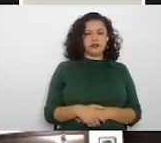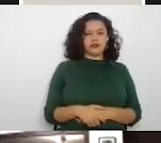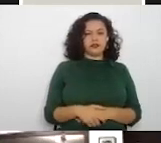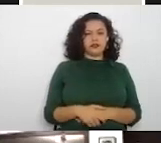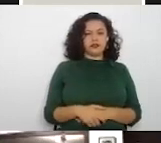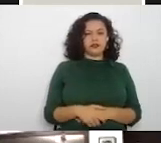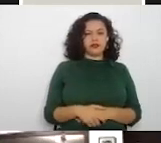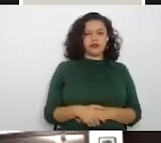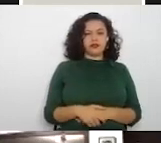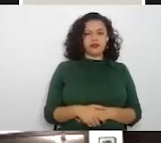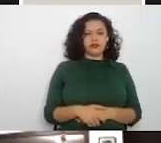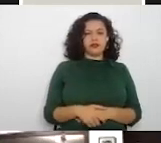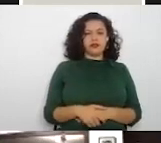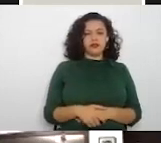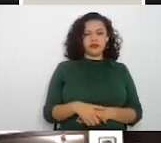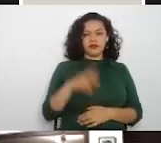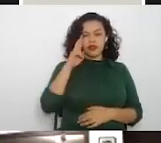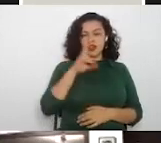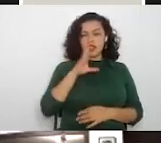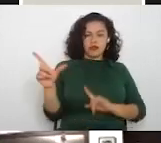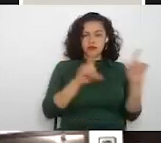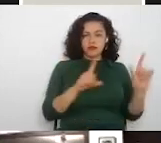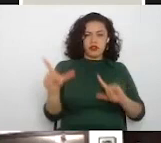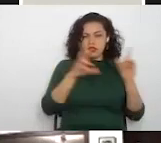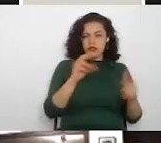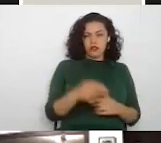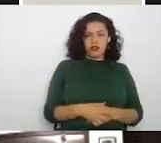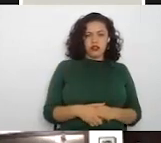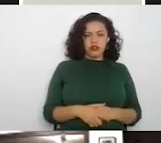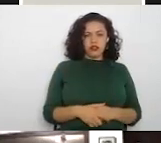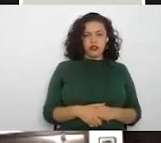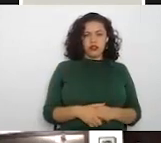déjenme ver si no se me adelantó? Ok.